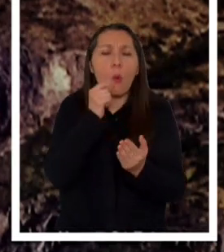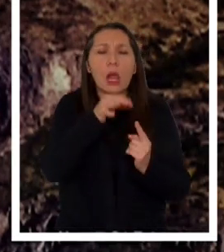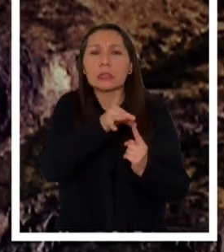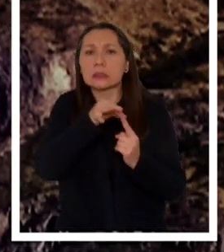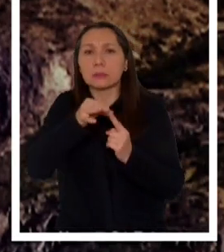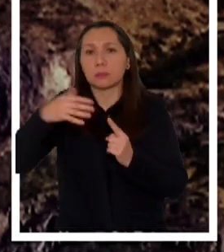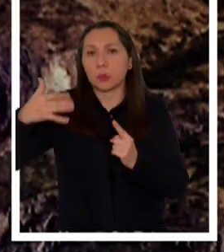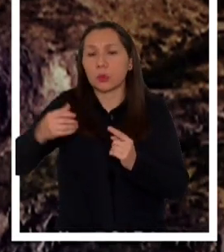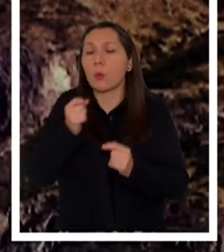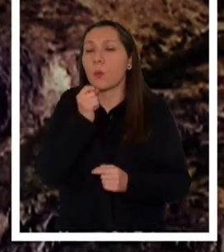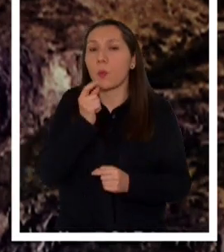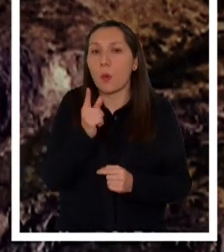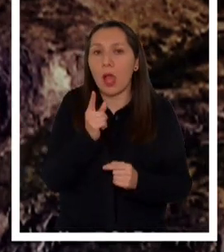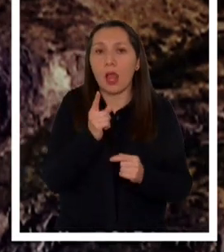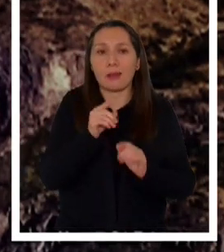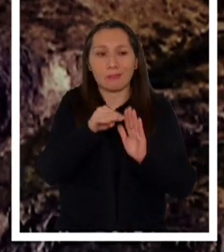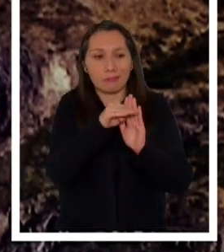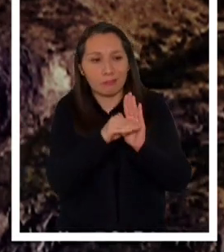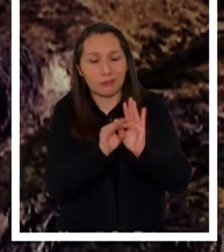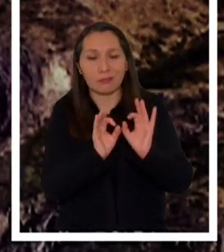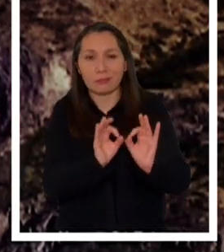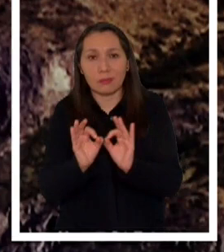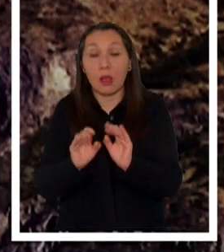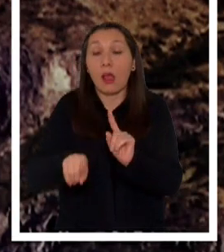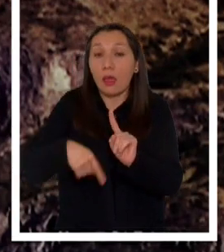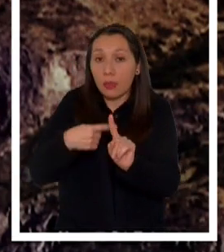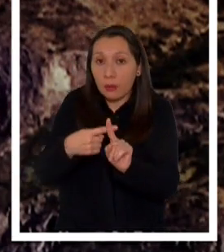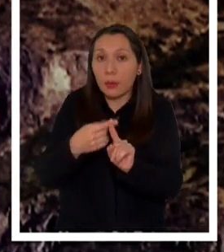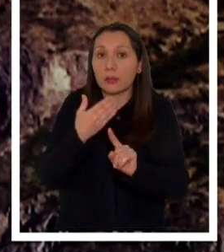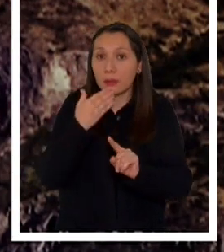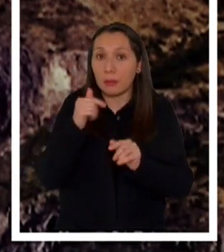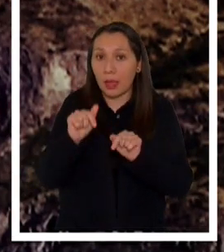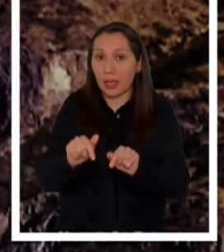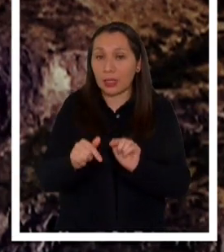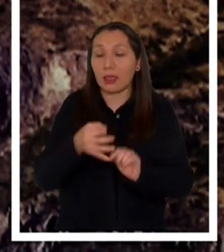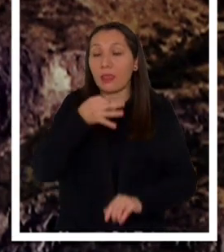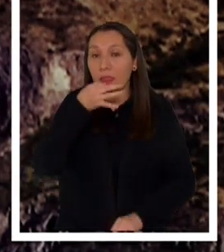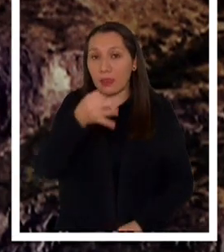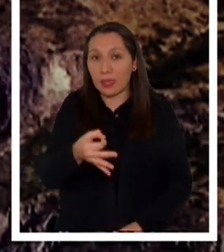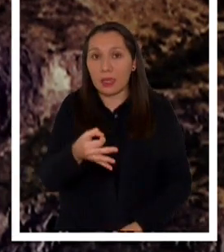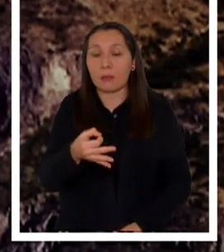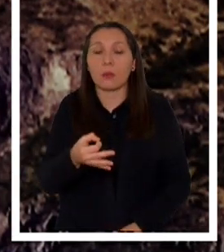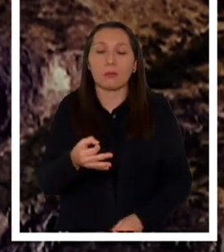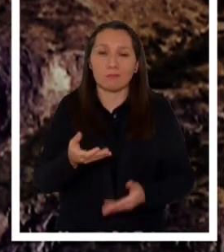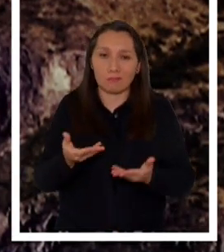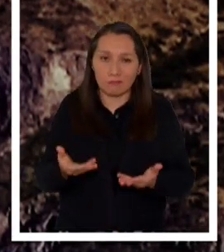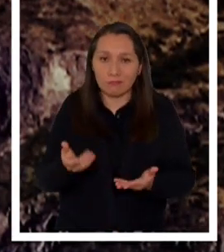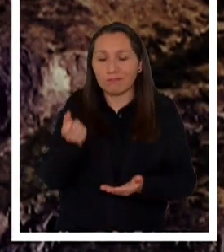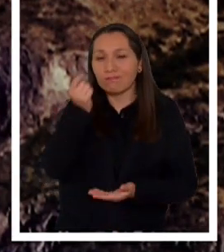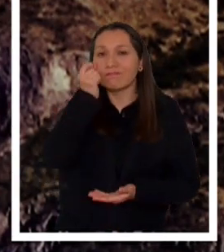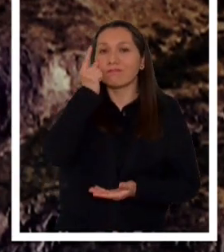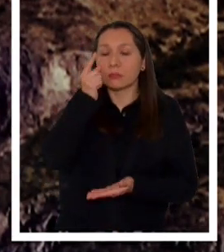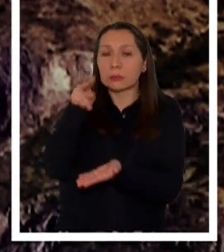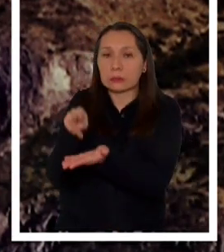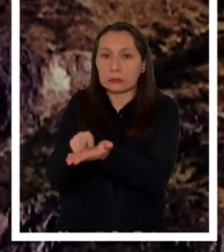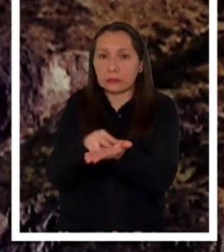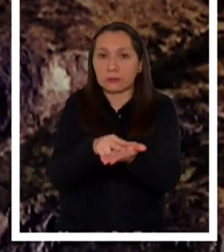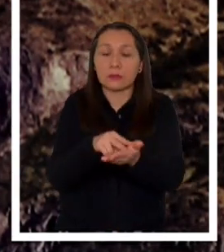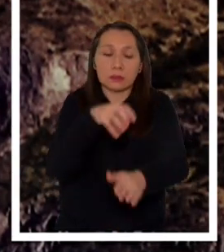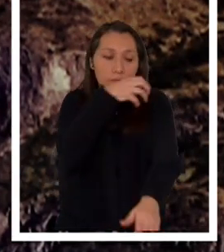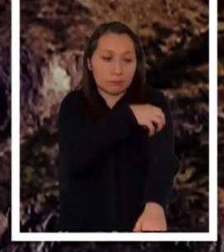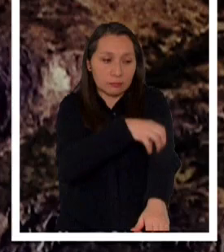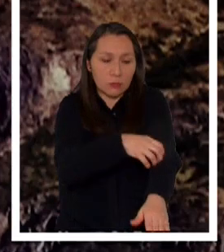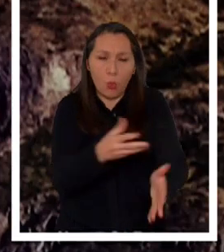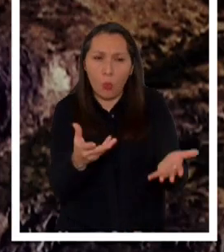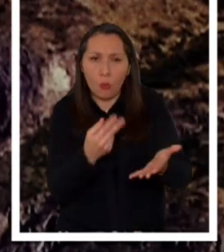prioridades Cuáles son los ordenamientos adicionalmente como aquí ha sido señalado también considerando todas las realidades regionales